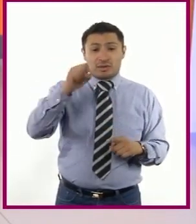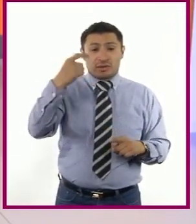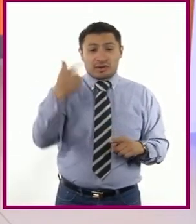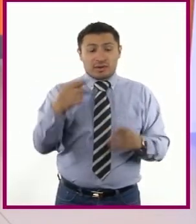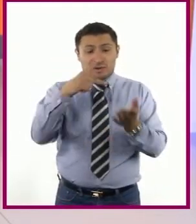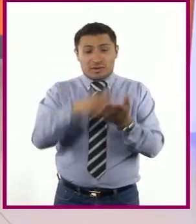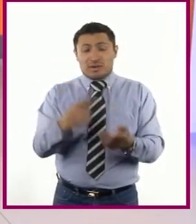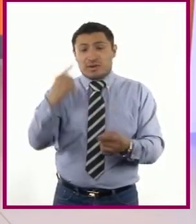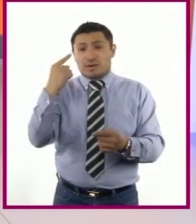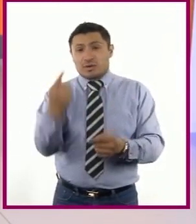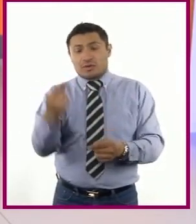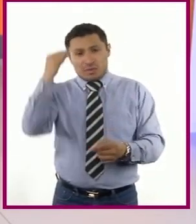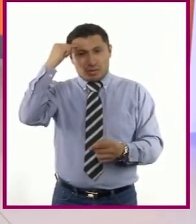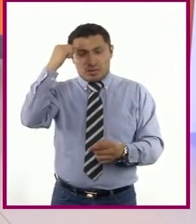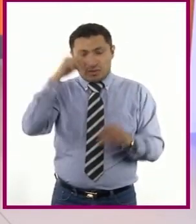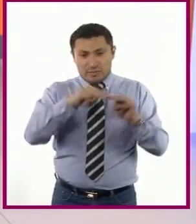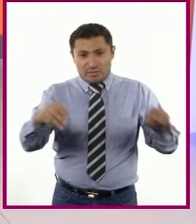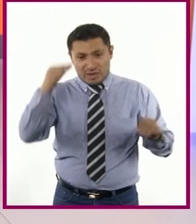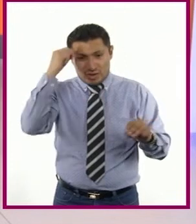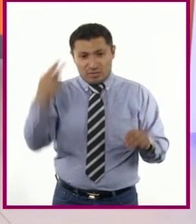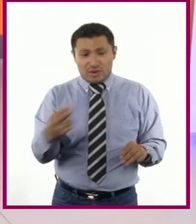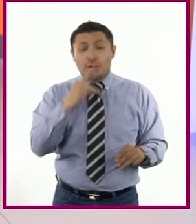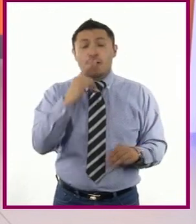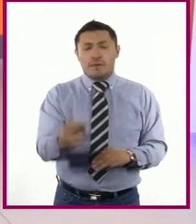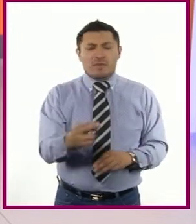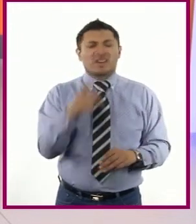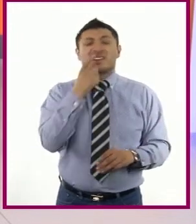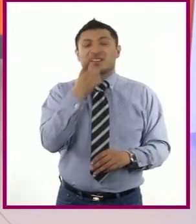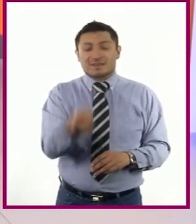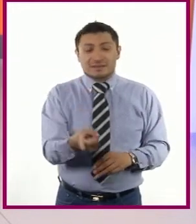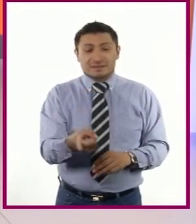El resultado permite afirmar que se retiraron